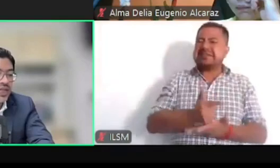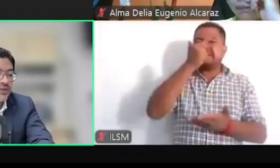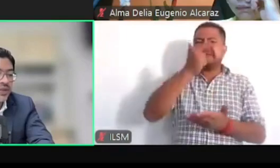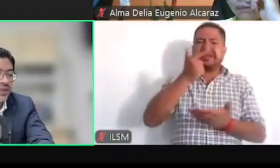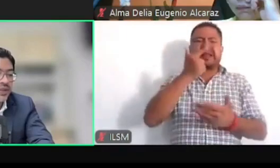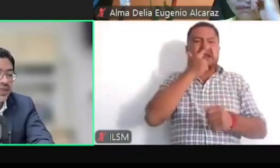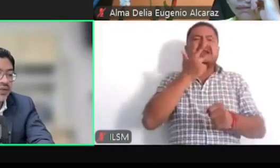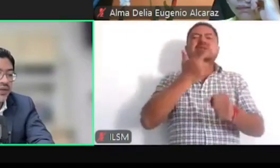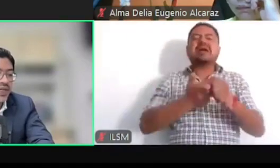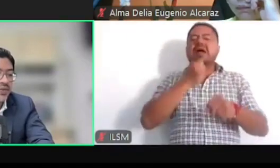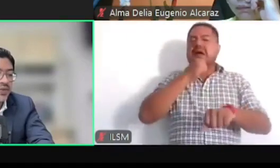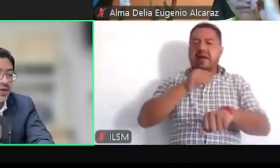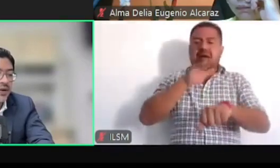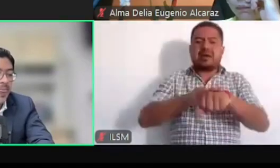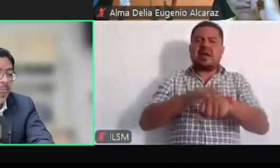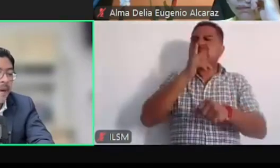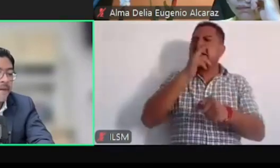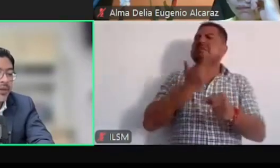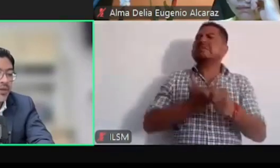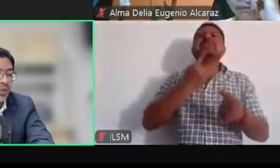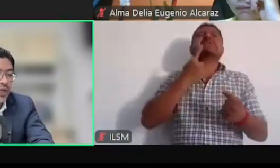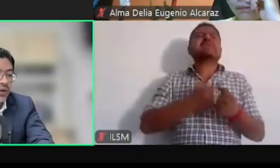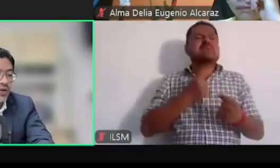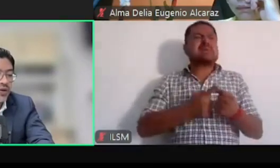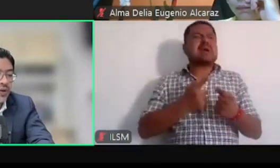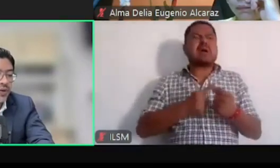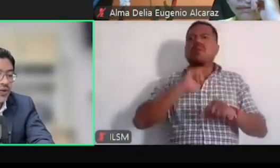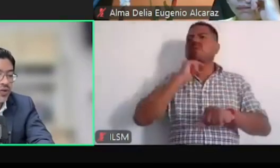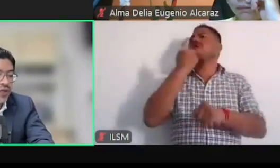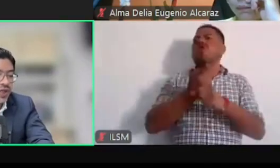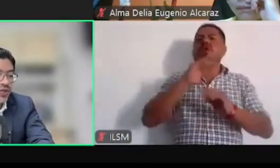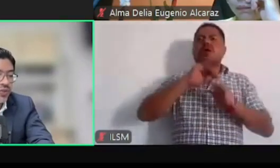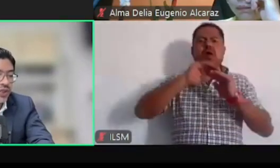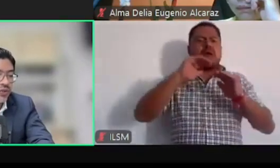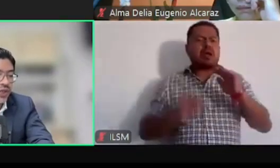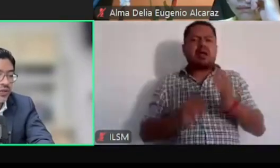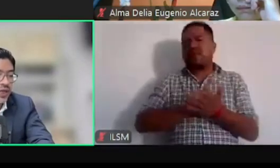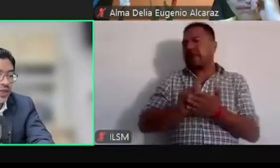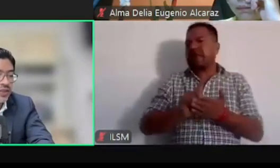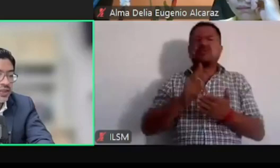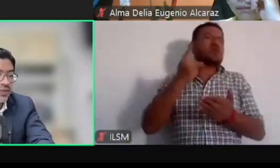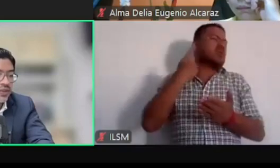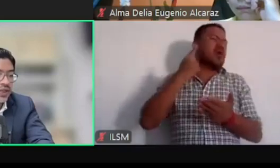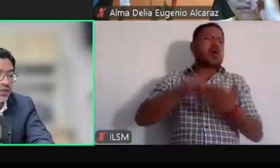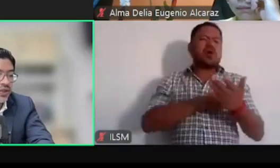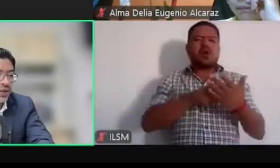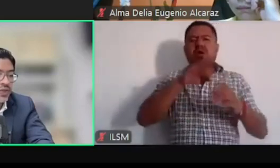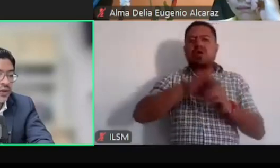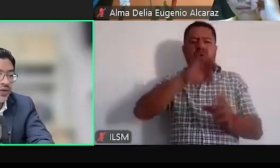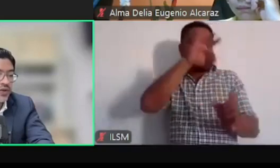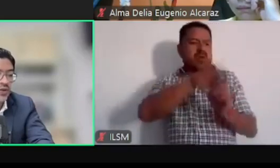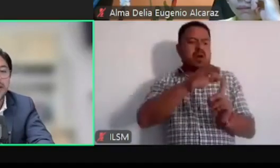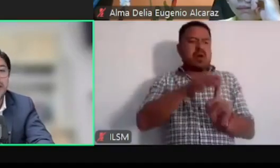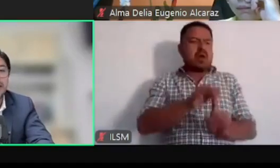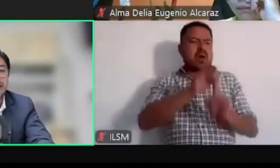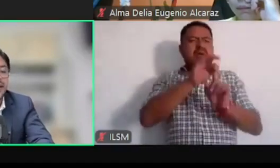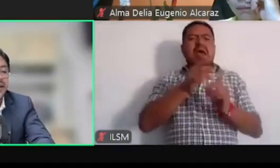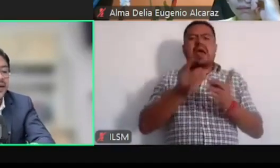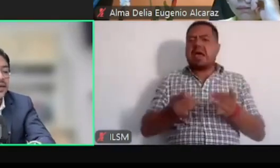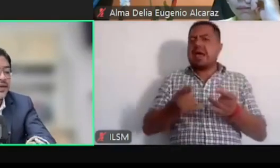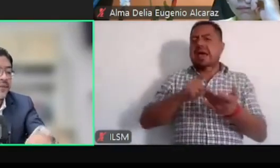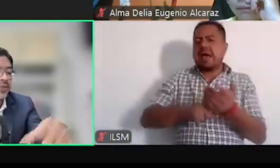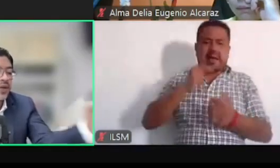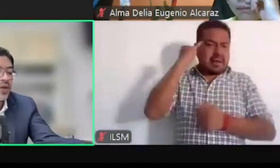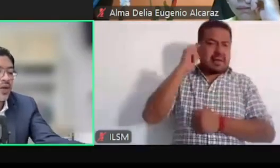actores al advertirse que la autoridad responsable vulneró en su perjuicio su derecho político electoral de ser votados y no observando su calidad de